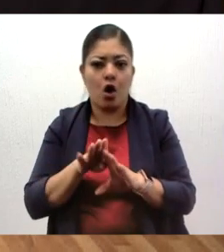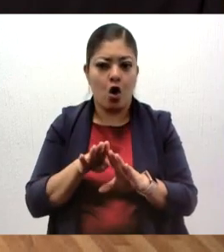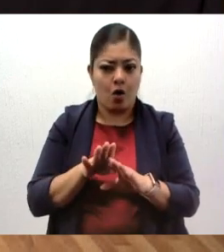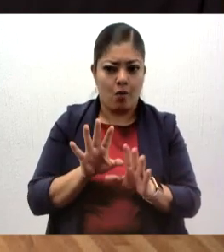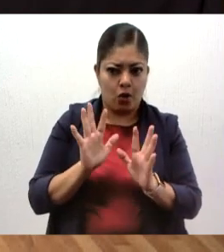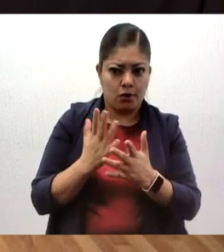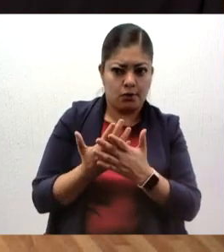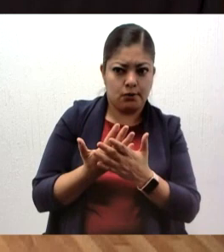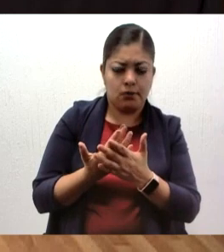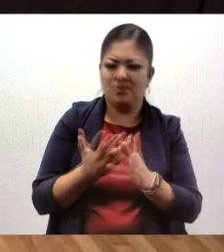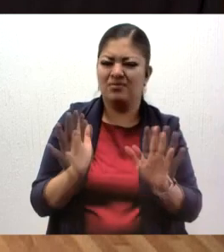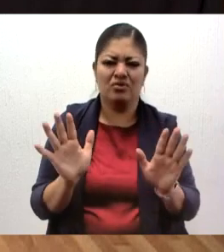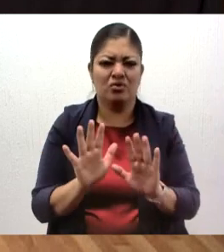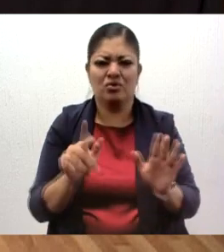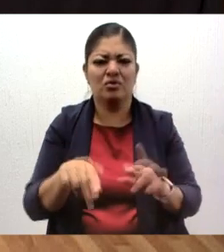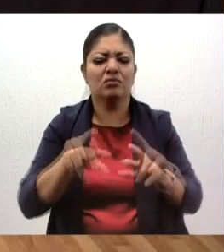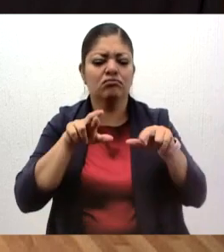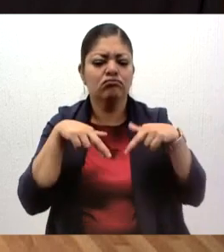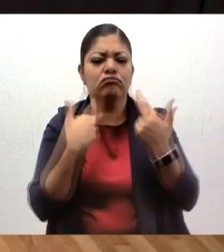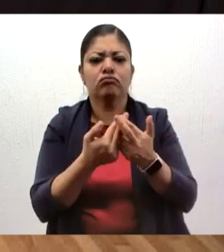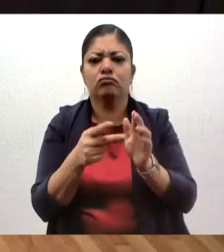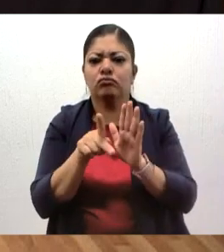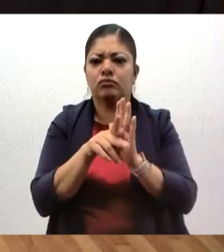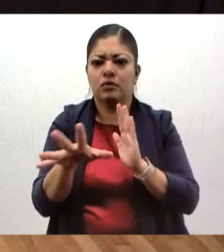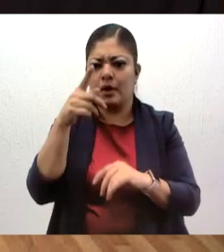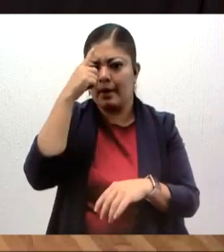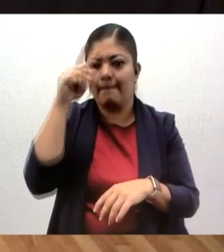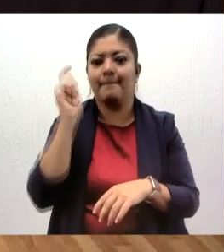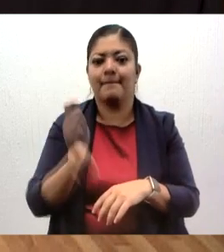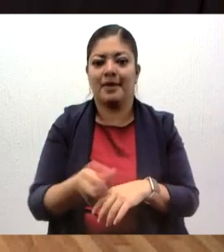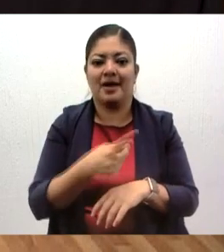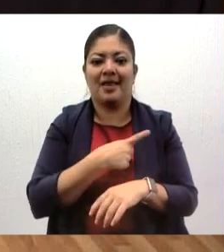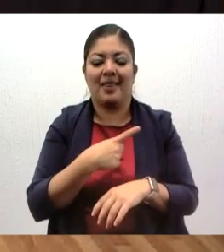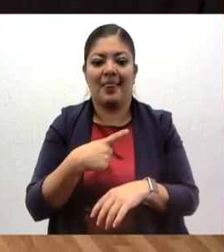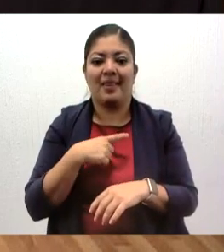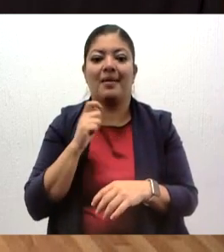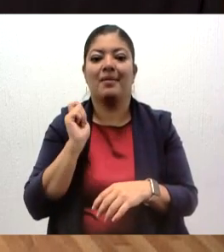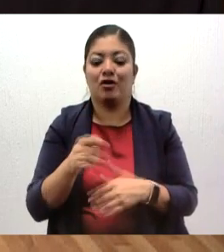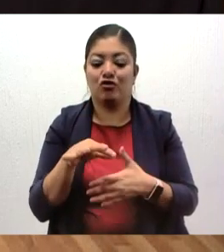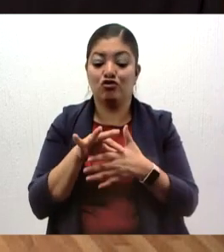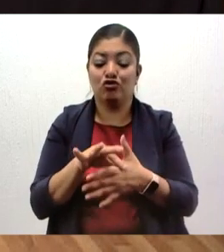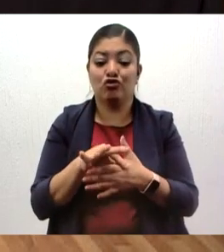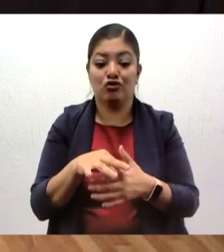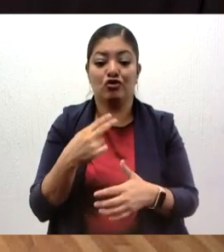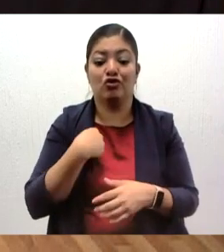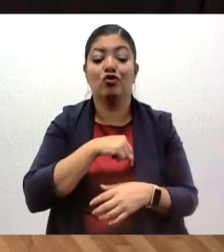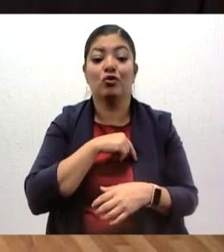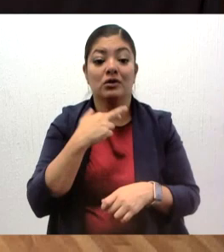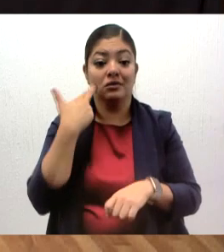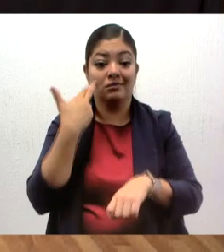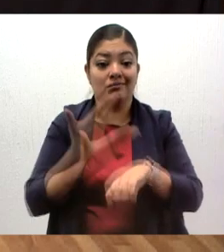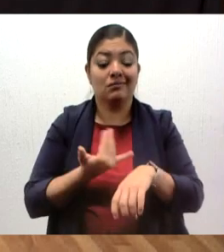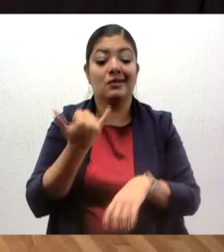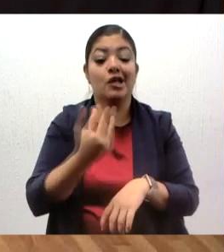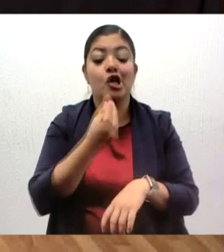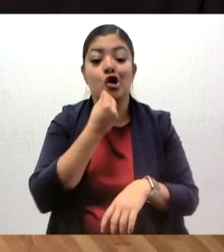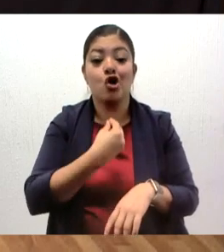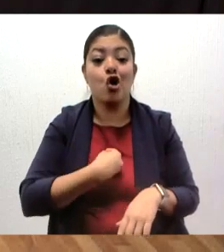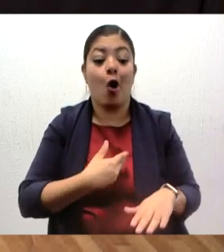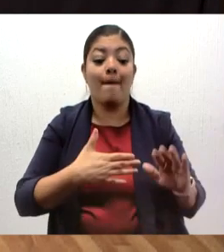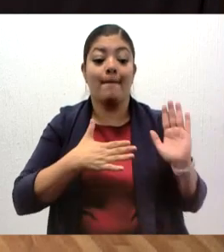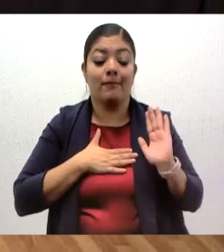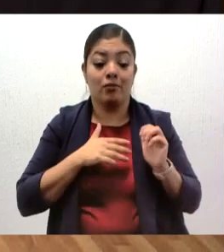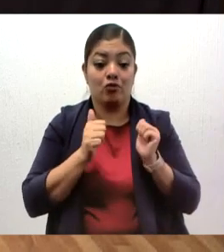esta rueda de prensa es con el ánimo de hacer eh patente nuestra responsabilidad y nuestro compromiso con todos los jalicienses